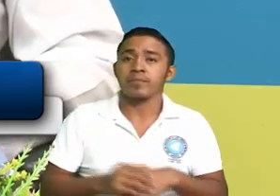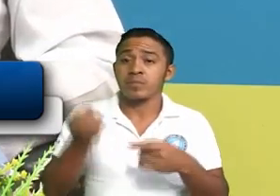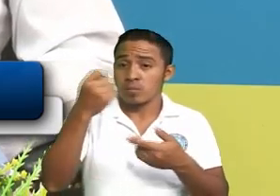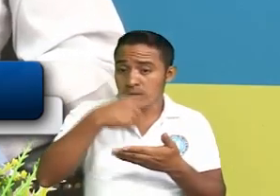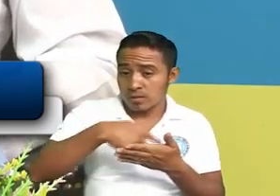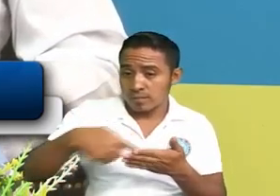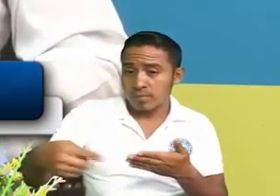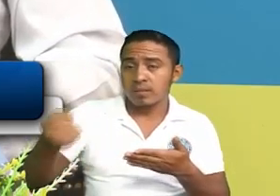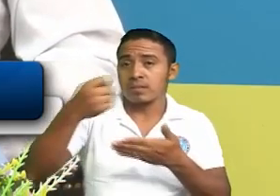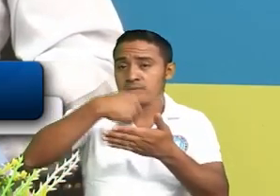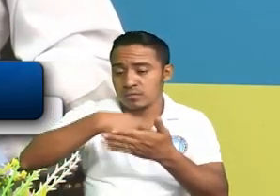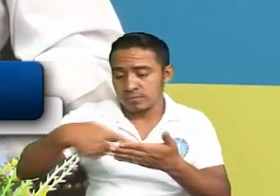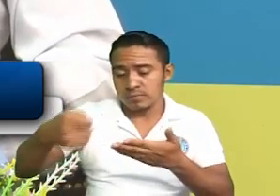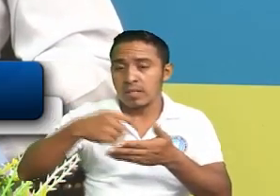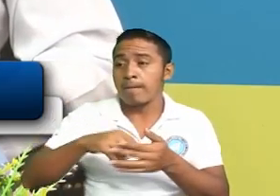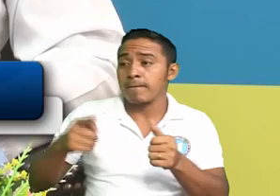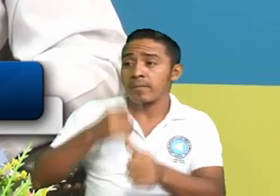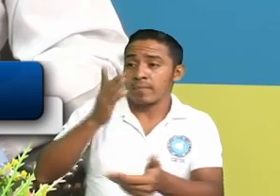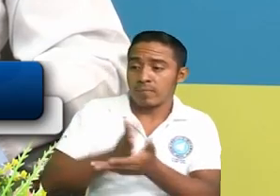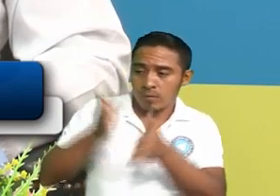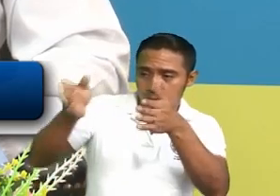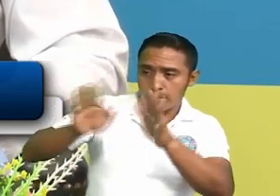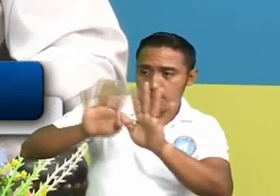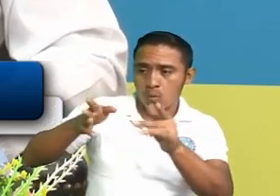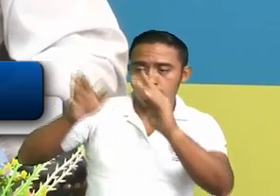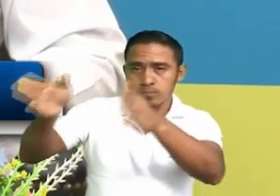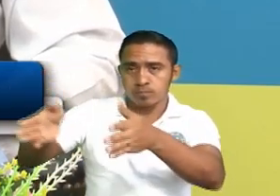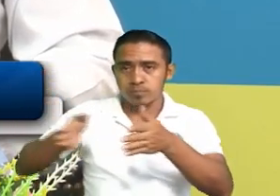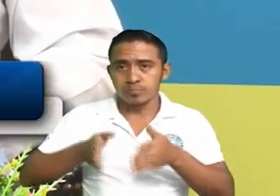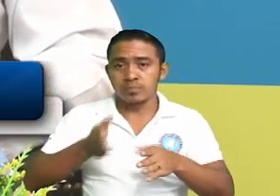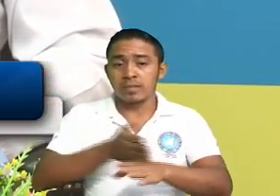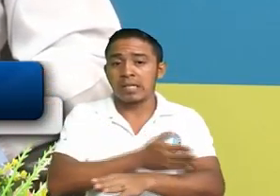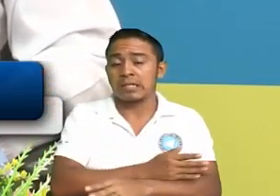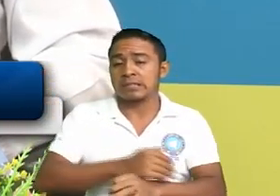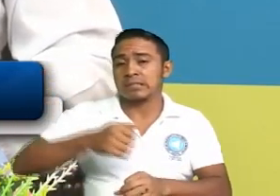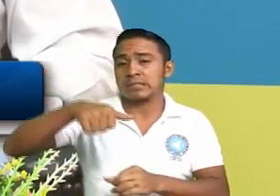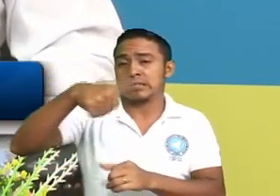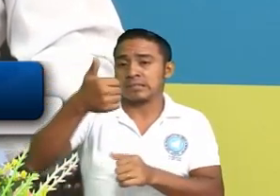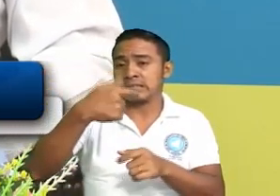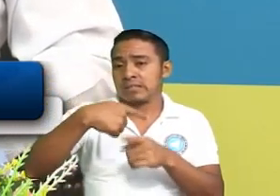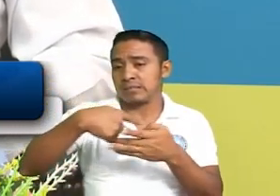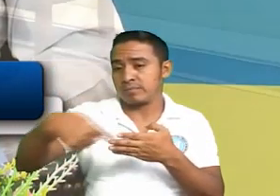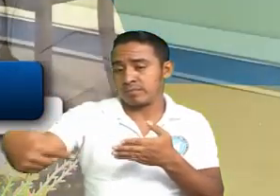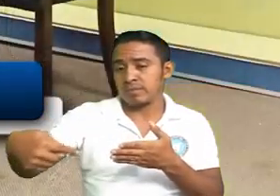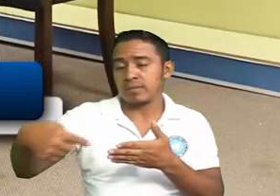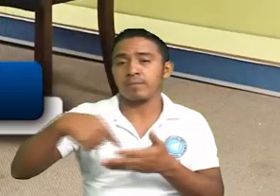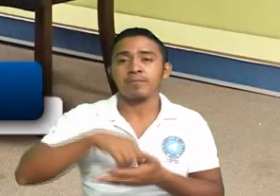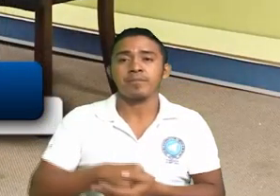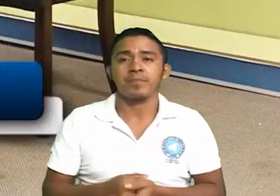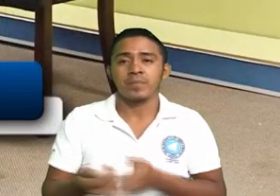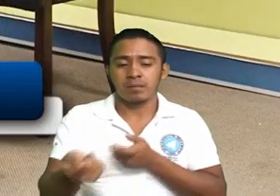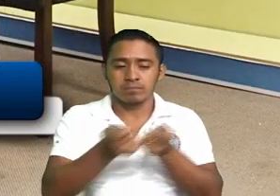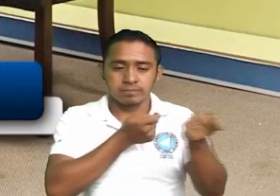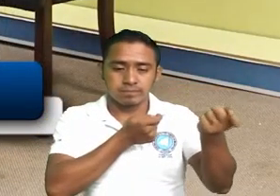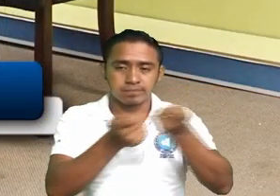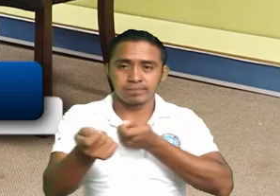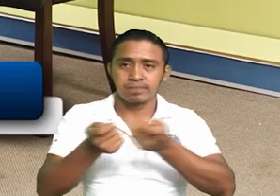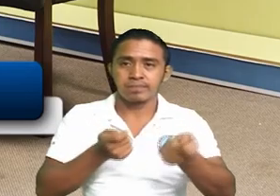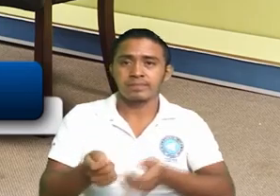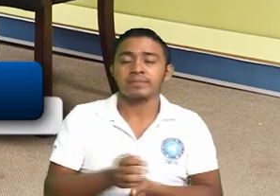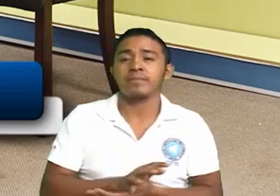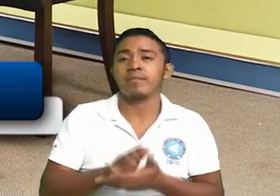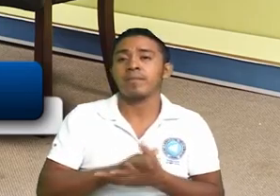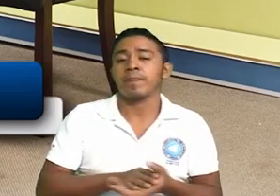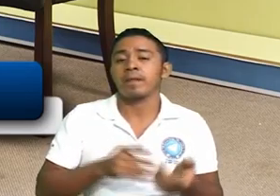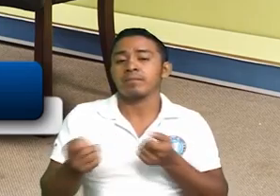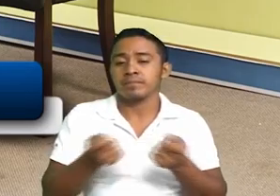nuestro país tiene lo que es la atención del parto y puerperio. Es un programa que se lleva en todo centro de salud y en toda